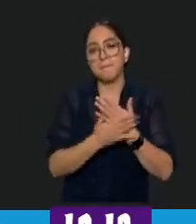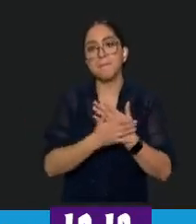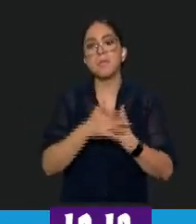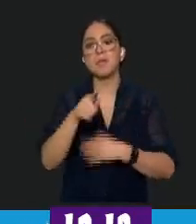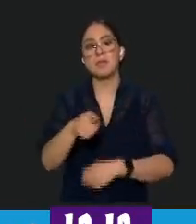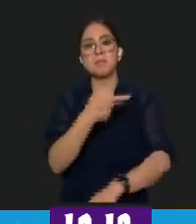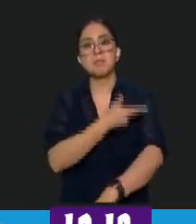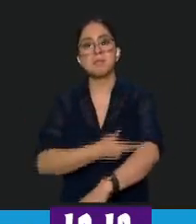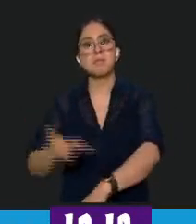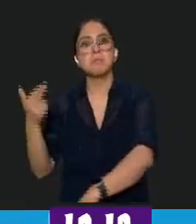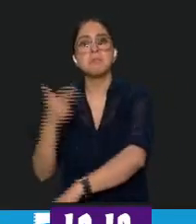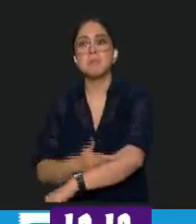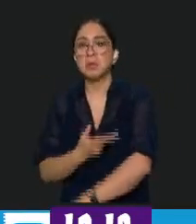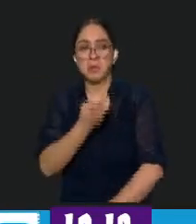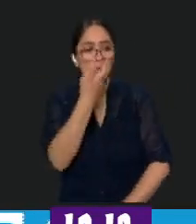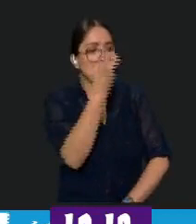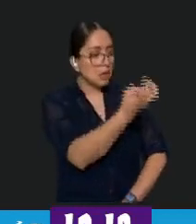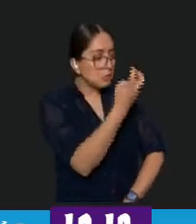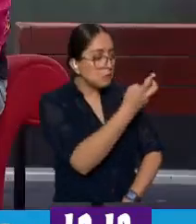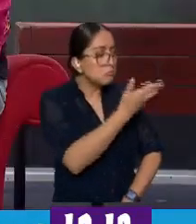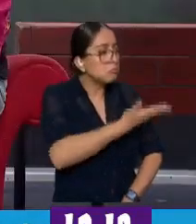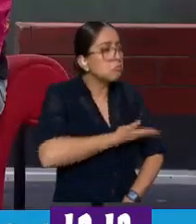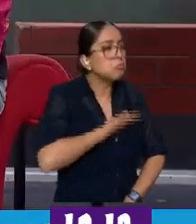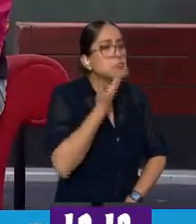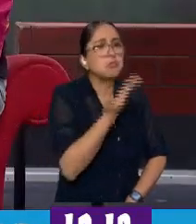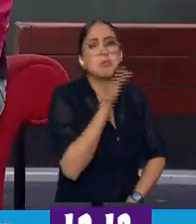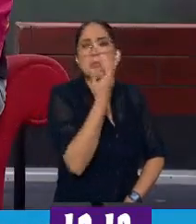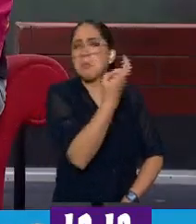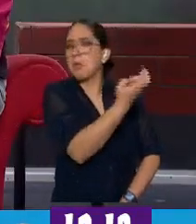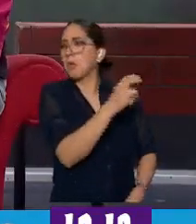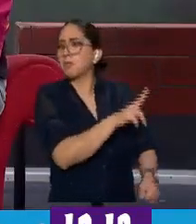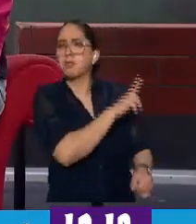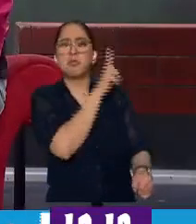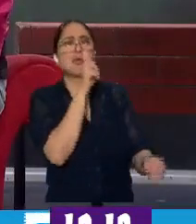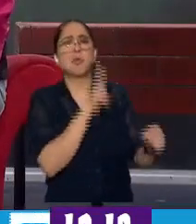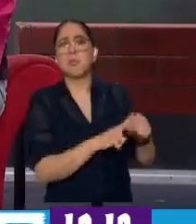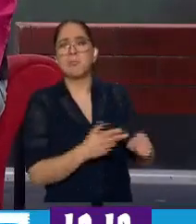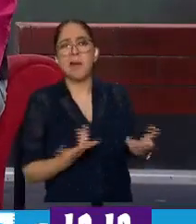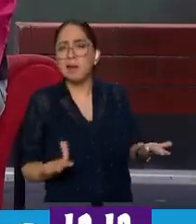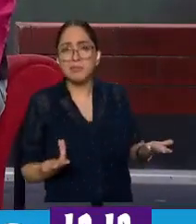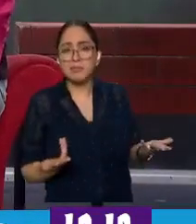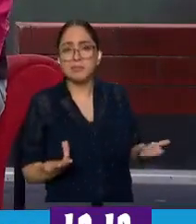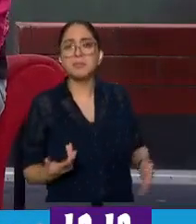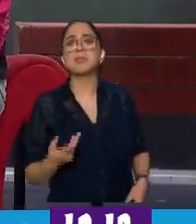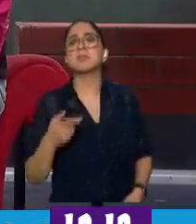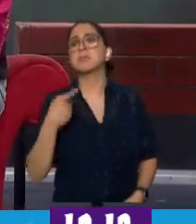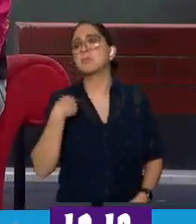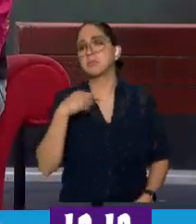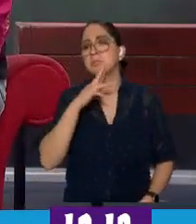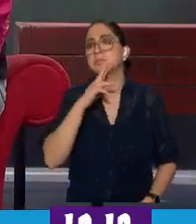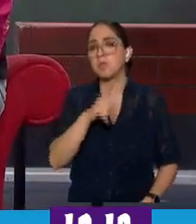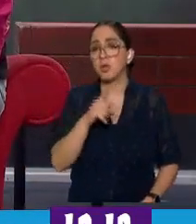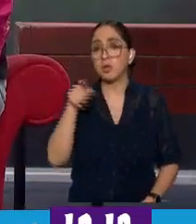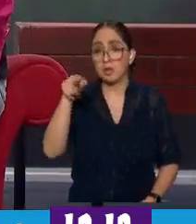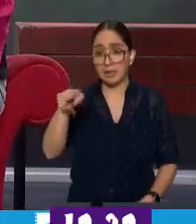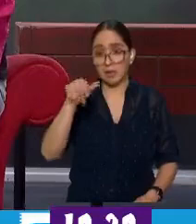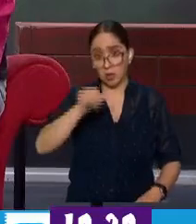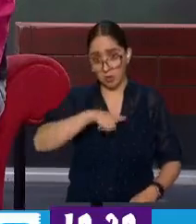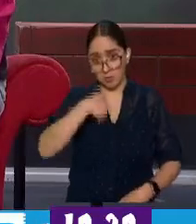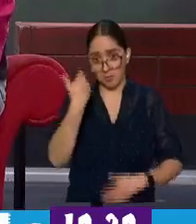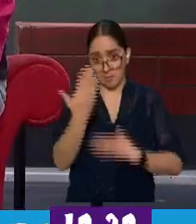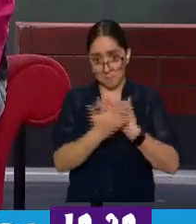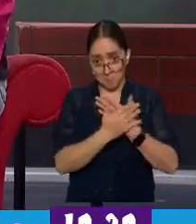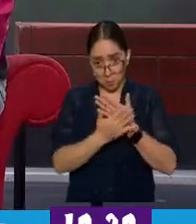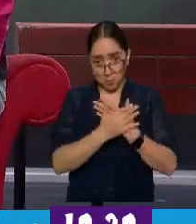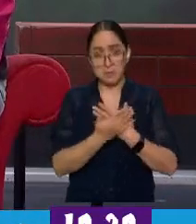que es normalizamos todo. Sí, lo volvemos normal. Aquí no ¿Qué te parece, nada? Doc Arturo, qué te parece si de eso hablamos la